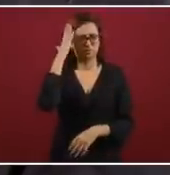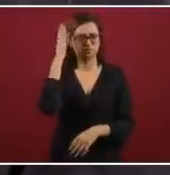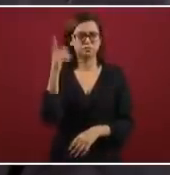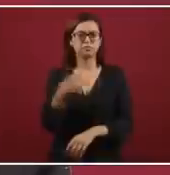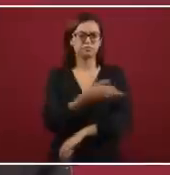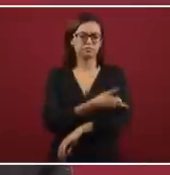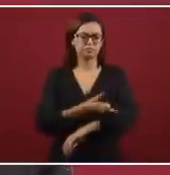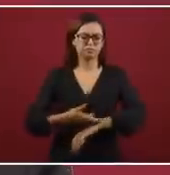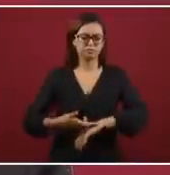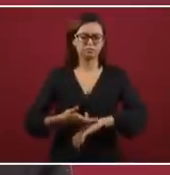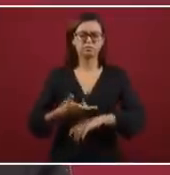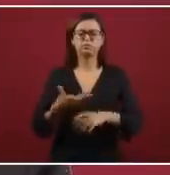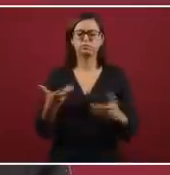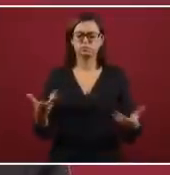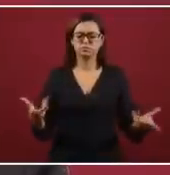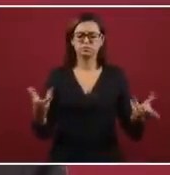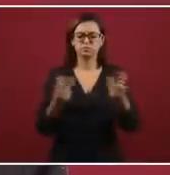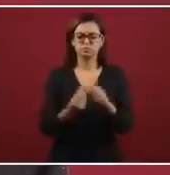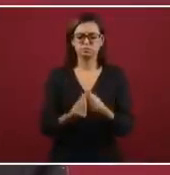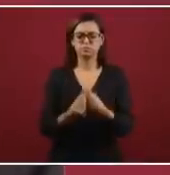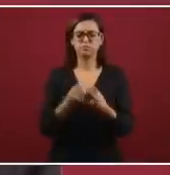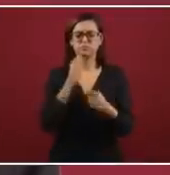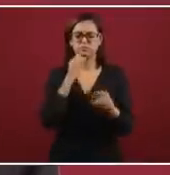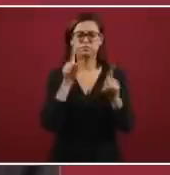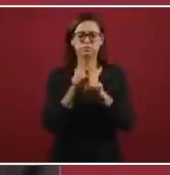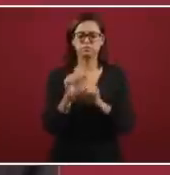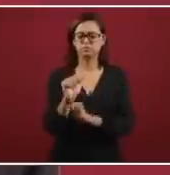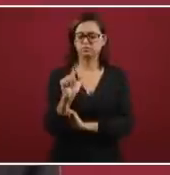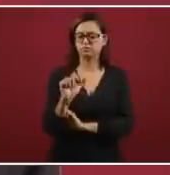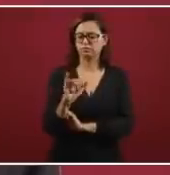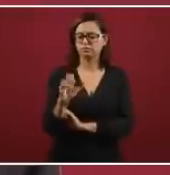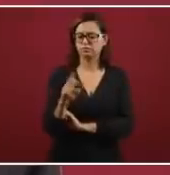familiares, y Alejandro Encina va a